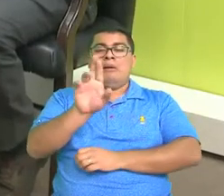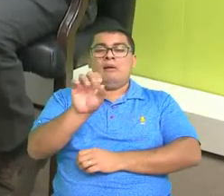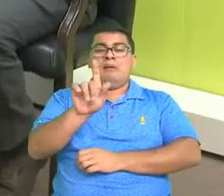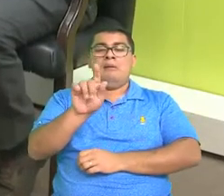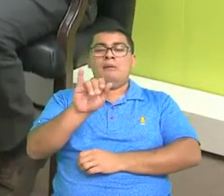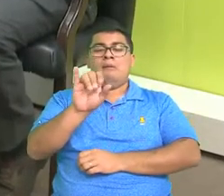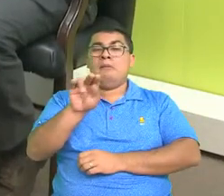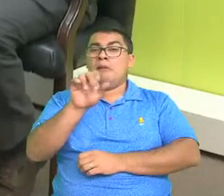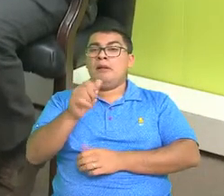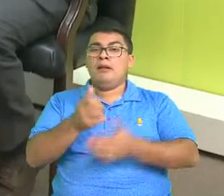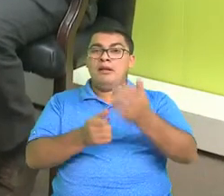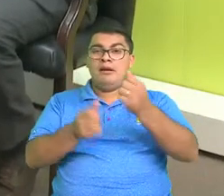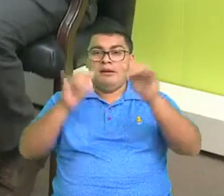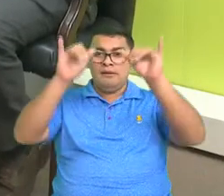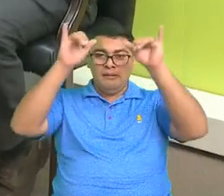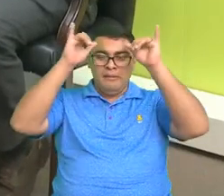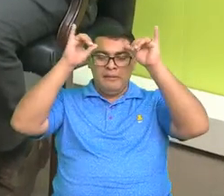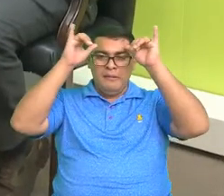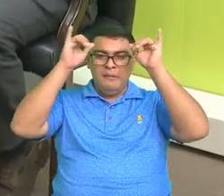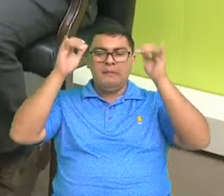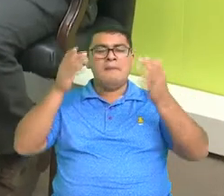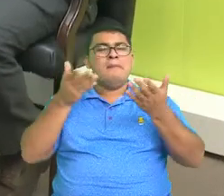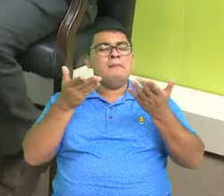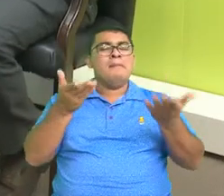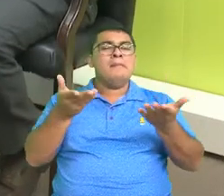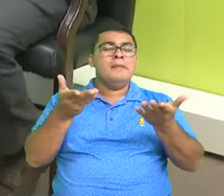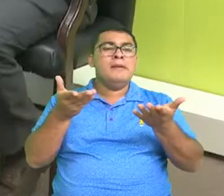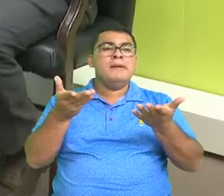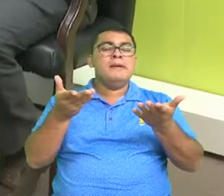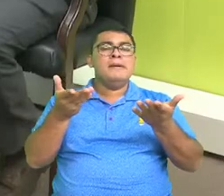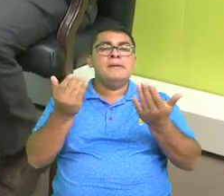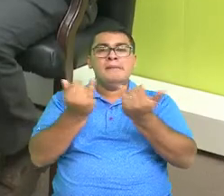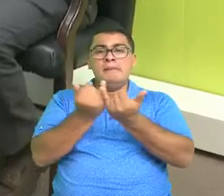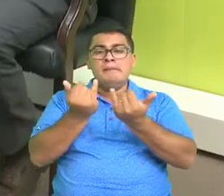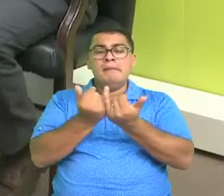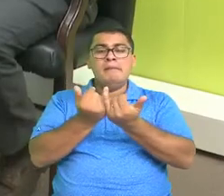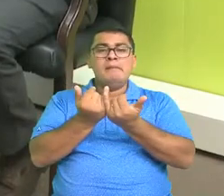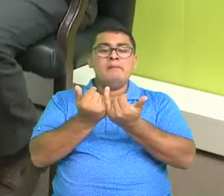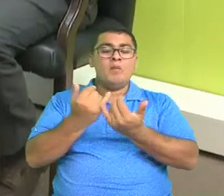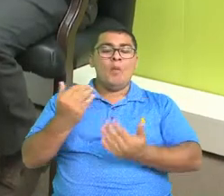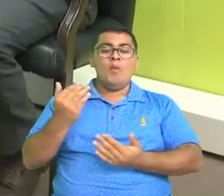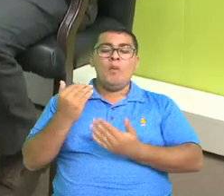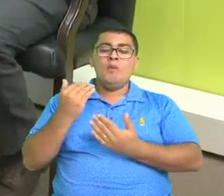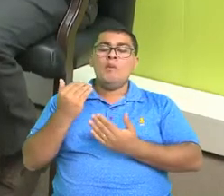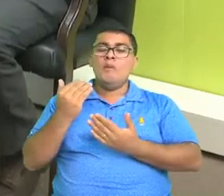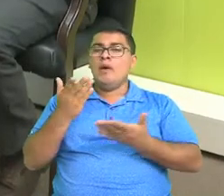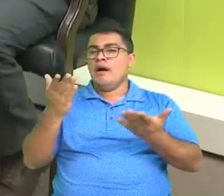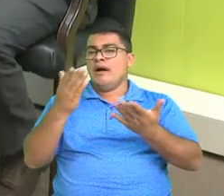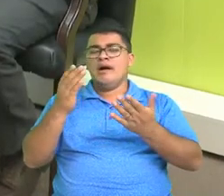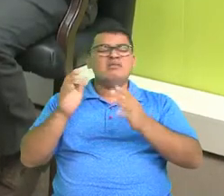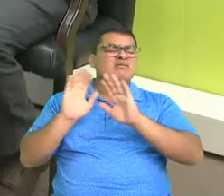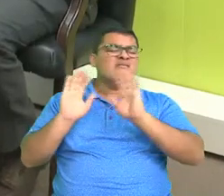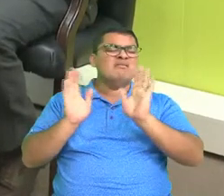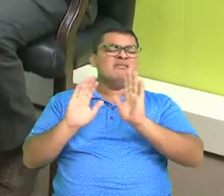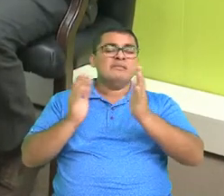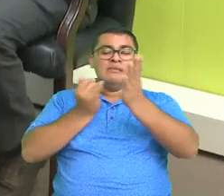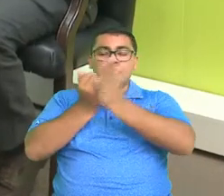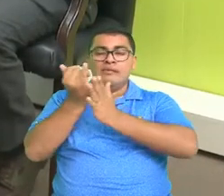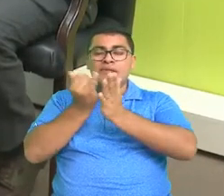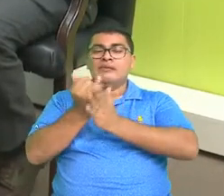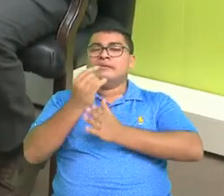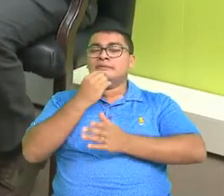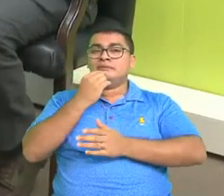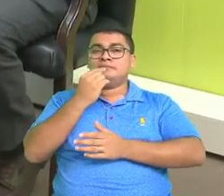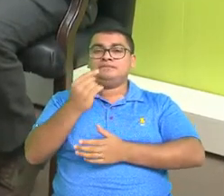vaca. Sí. También nosotros cuando tienen intolerancia a la lactosa y estamos haciendo el estudio, pues le